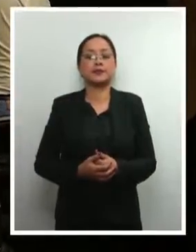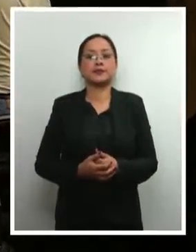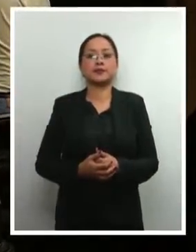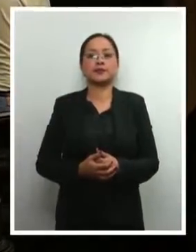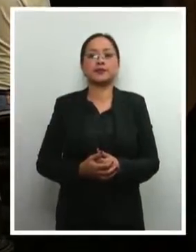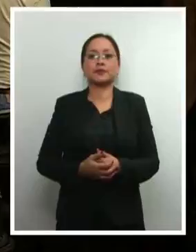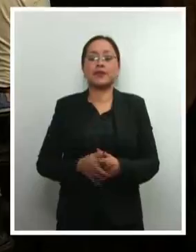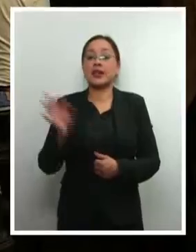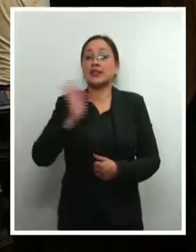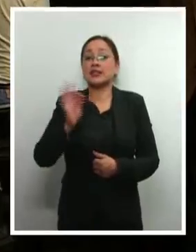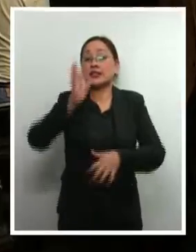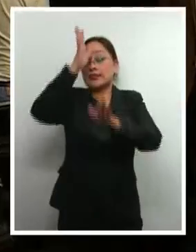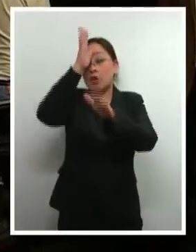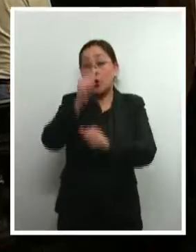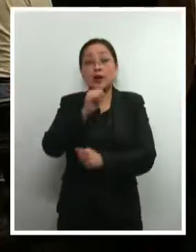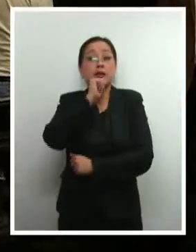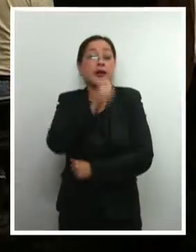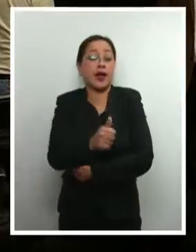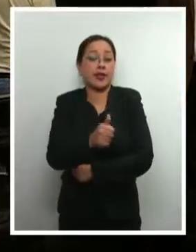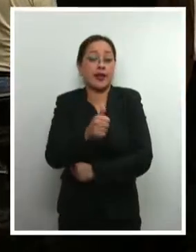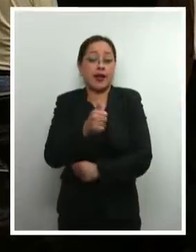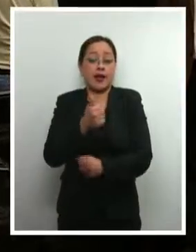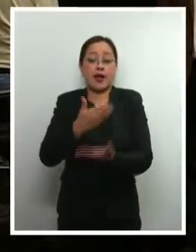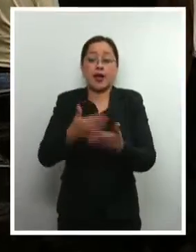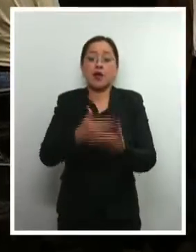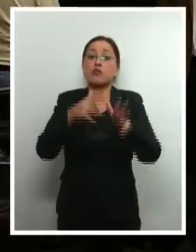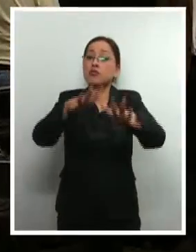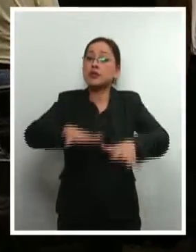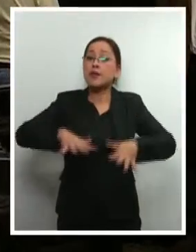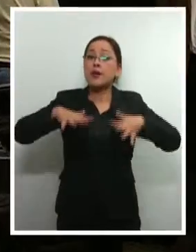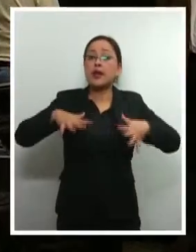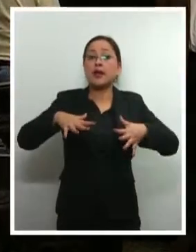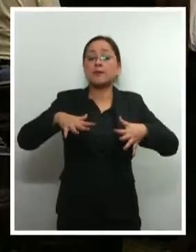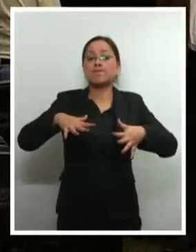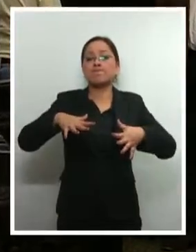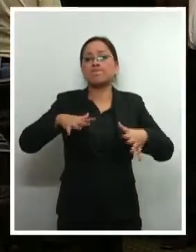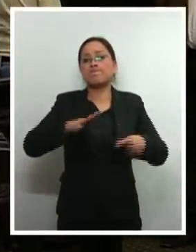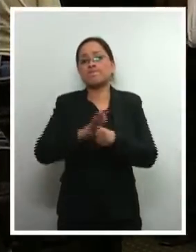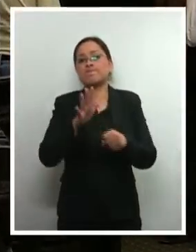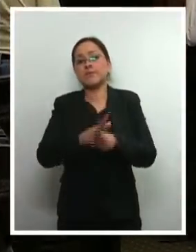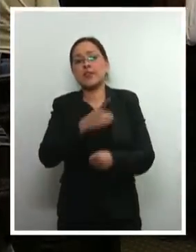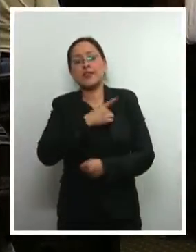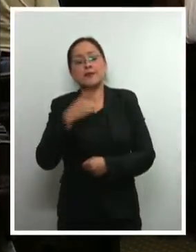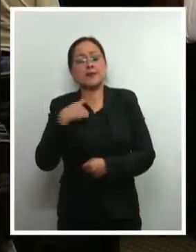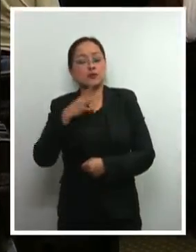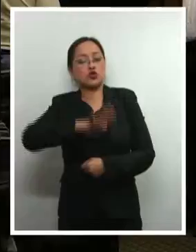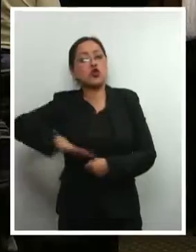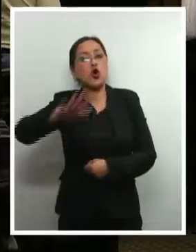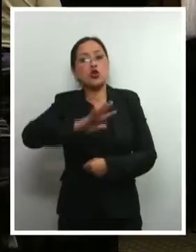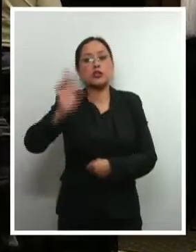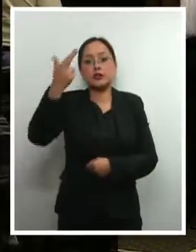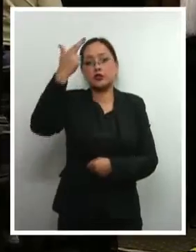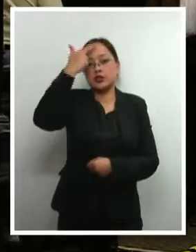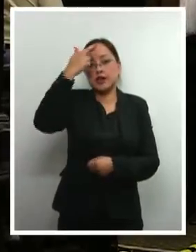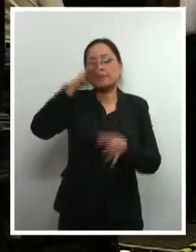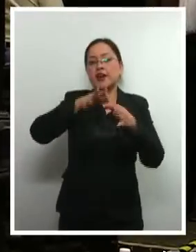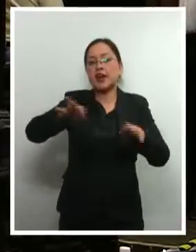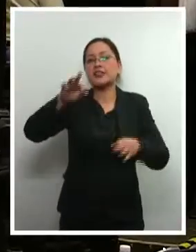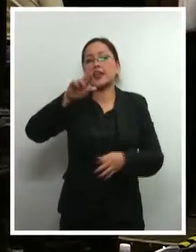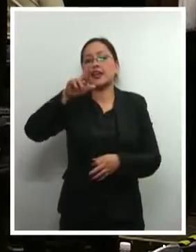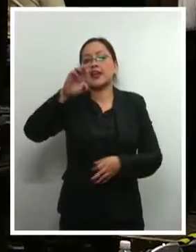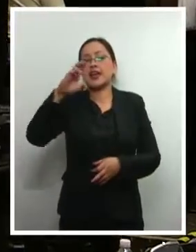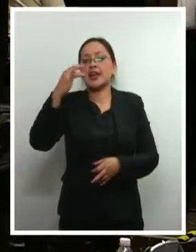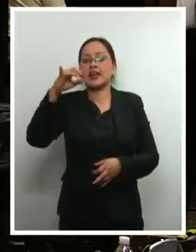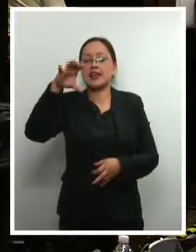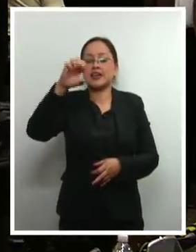cuando hay un desacuerdo, como en esta asamblea, no nos queda otra más que recordar, parafraseando a Reyes